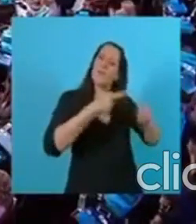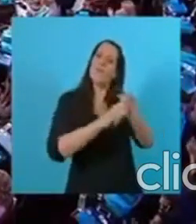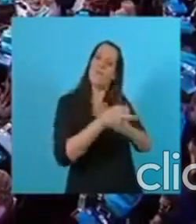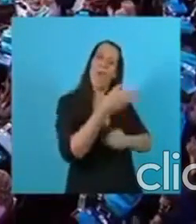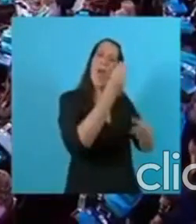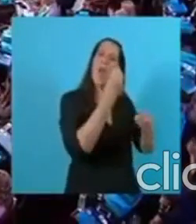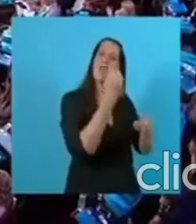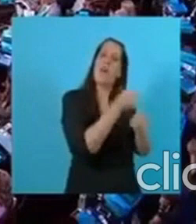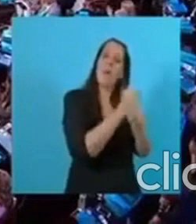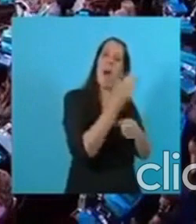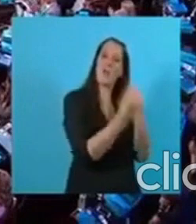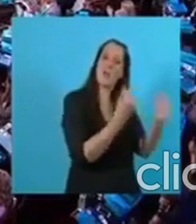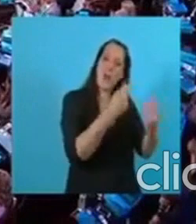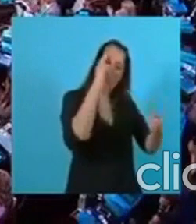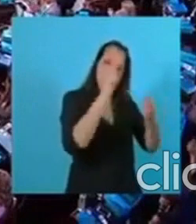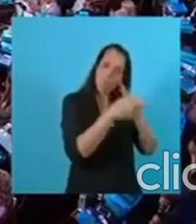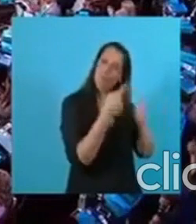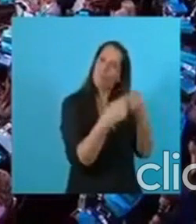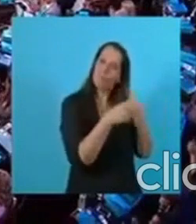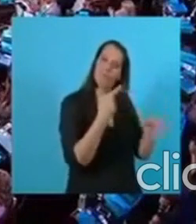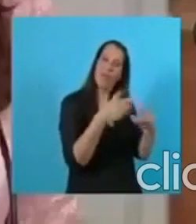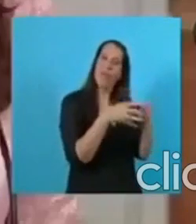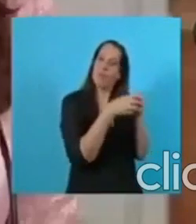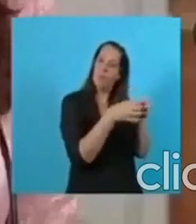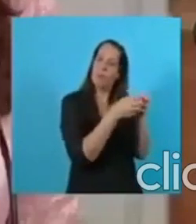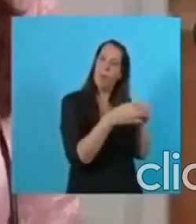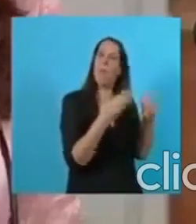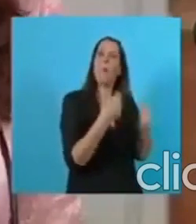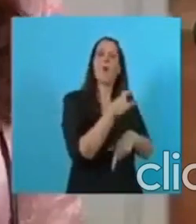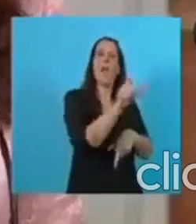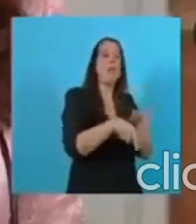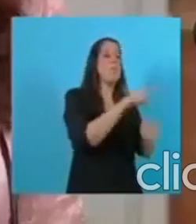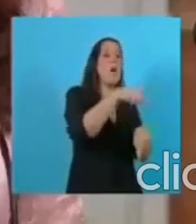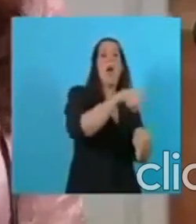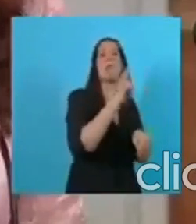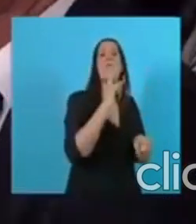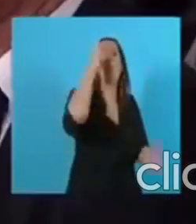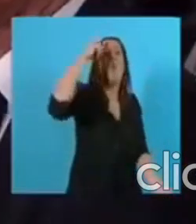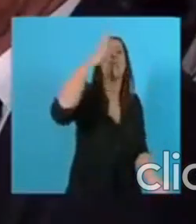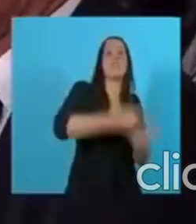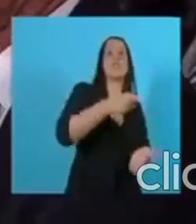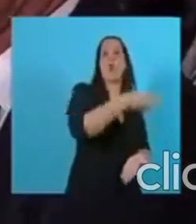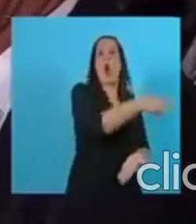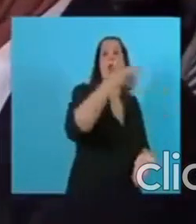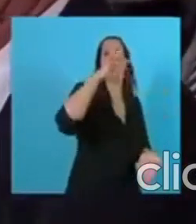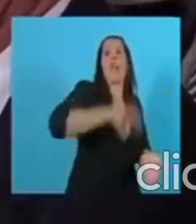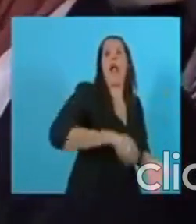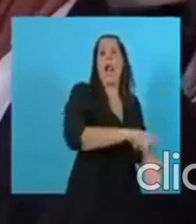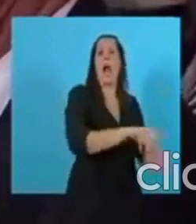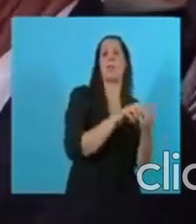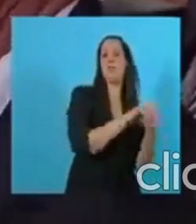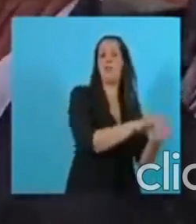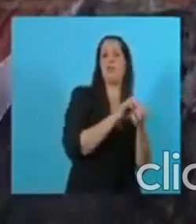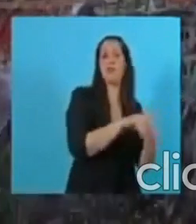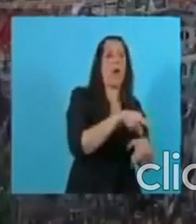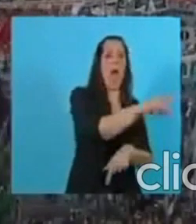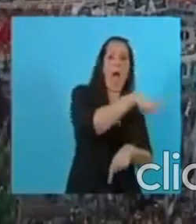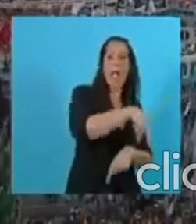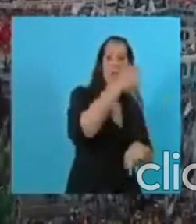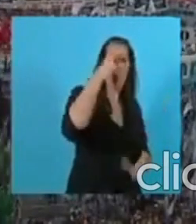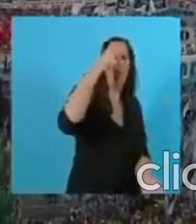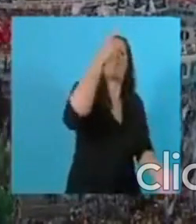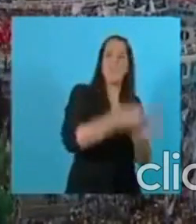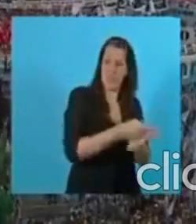y empleadores deciden libremente su salario y se mantiene el